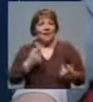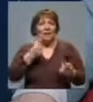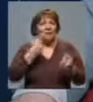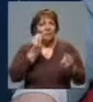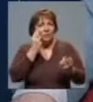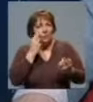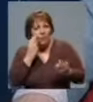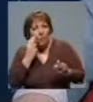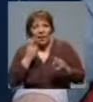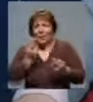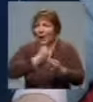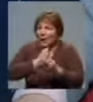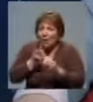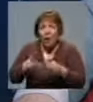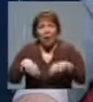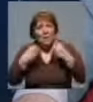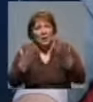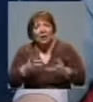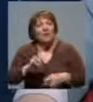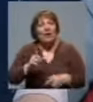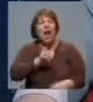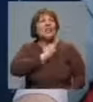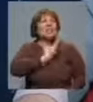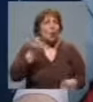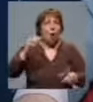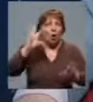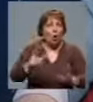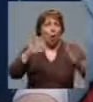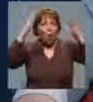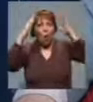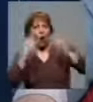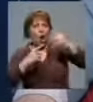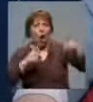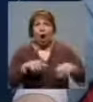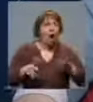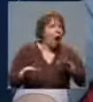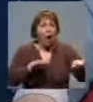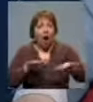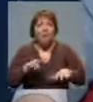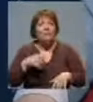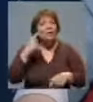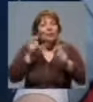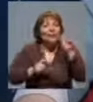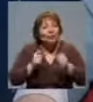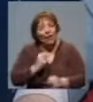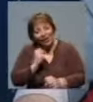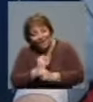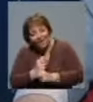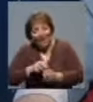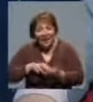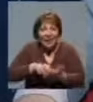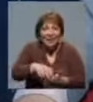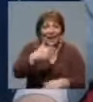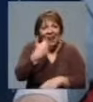criminalidad y demás queda perdido pero yo creo que la gente de a pie la gente común la que transita por la